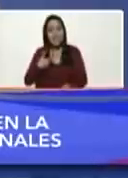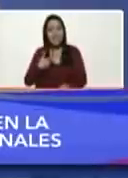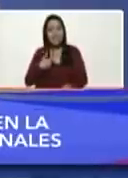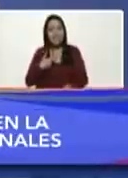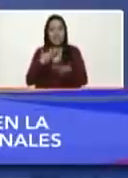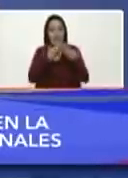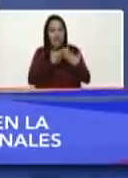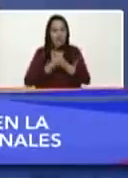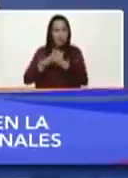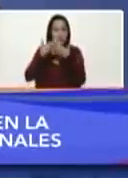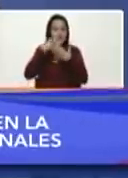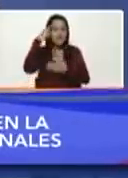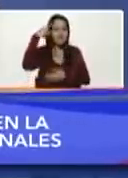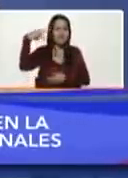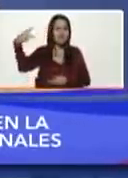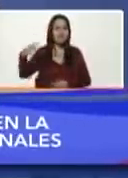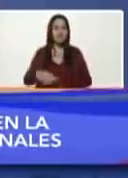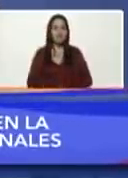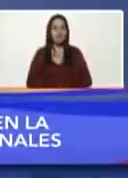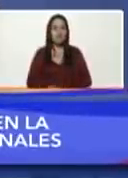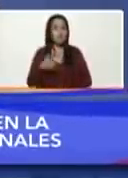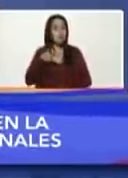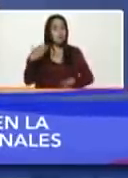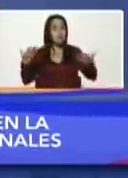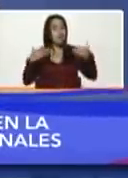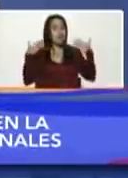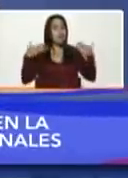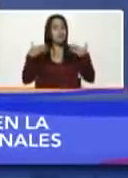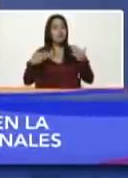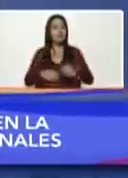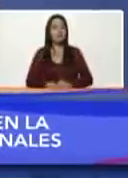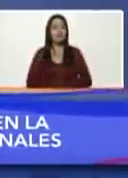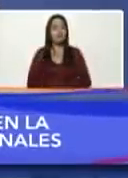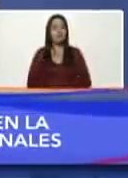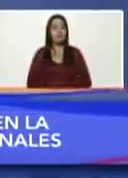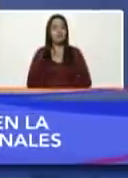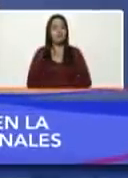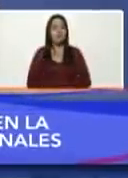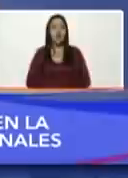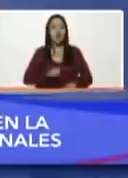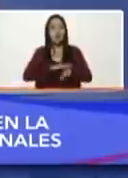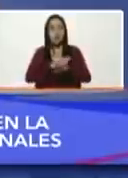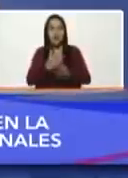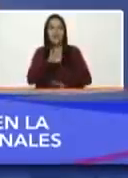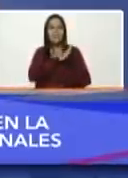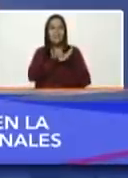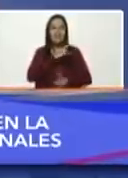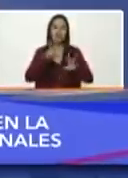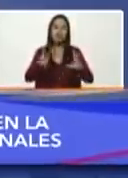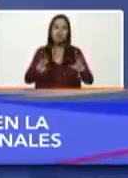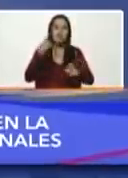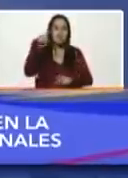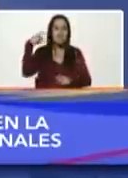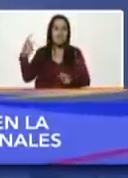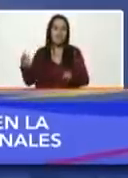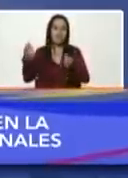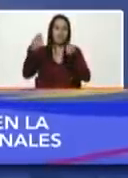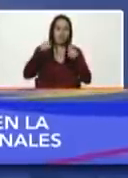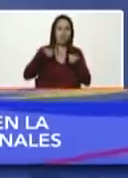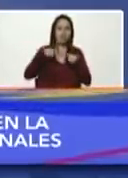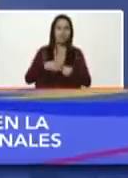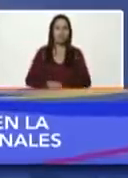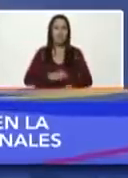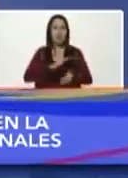psiquiatría. Y yo me alegré porque voy a poder tener un nuevo psiquiatra, dado que